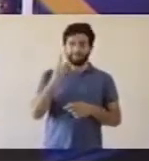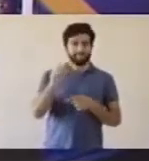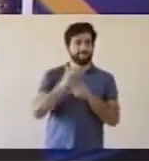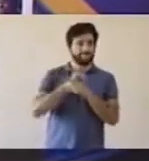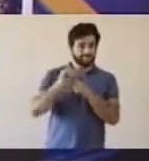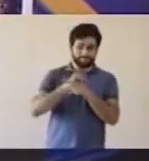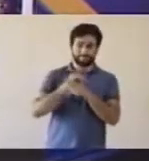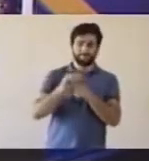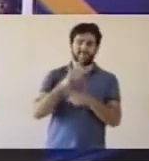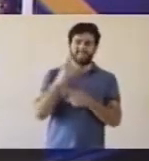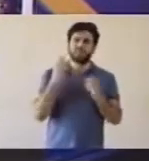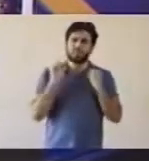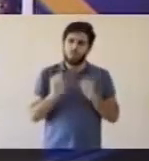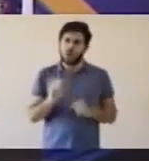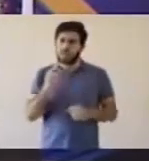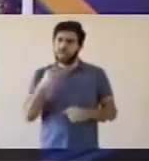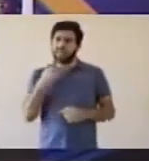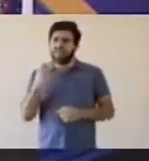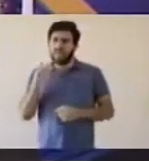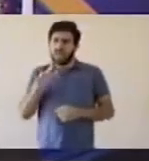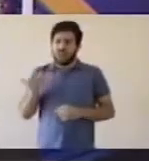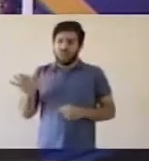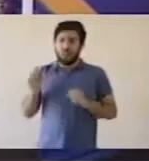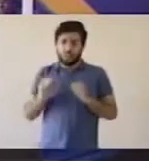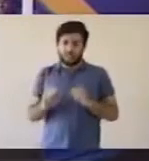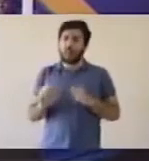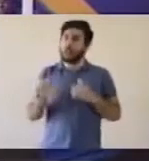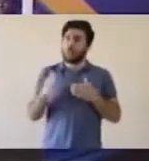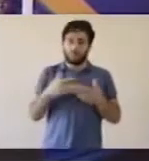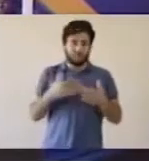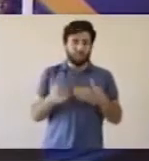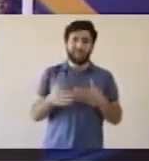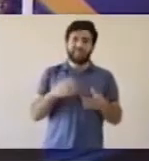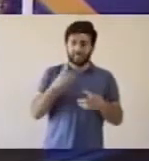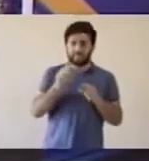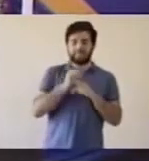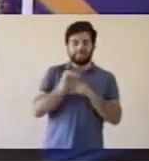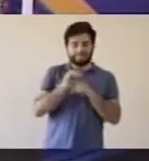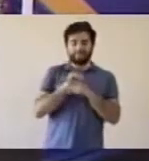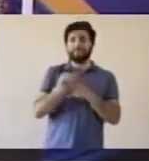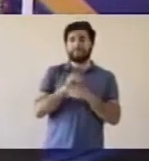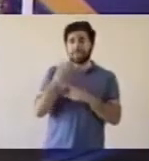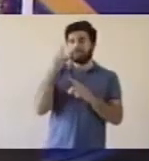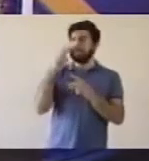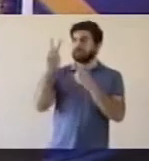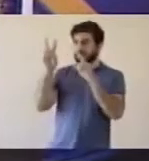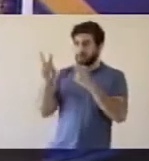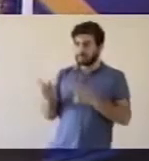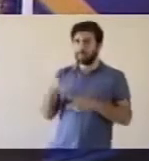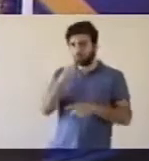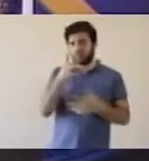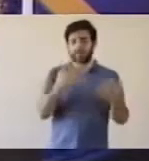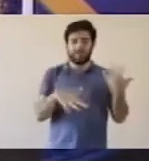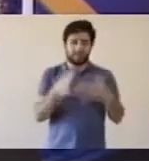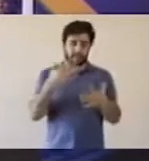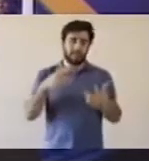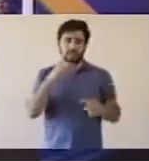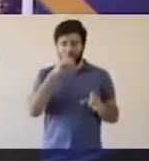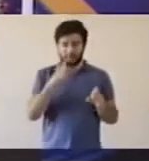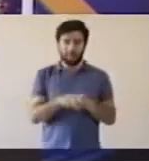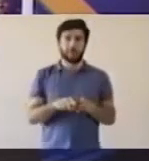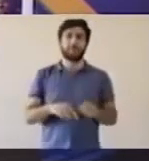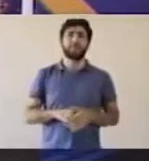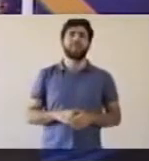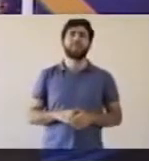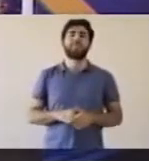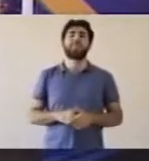siempre practicarlo. Y aunque te cueste un poquito la pronunciación, tienes que seguir practicándolo para ir